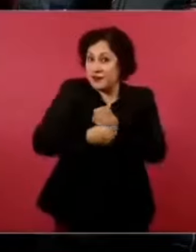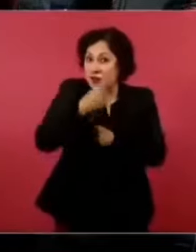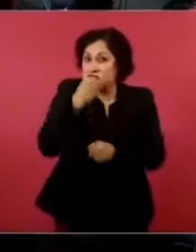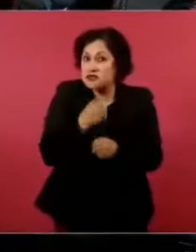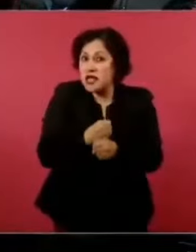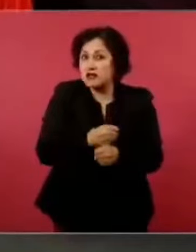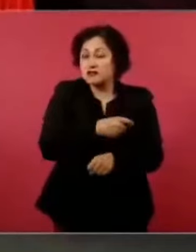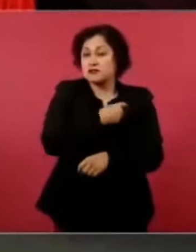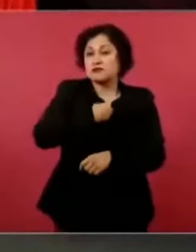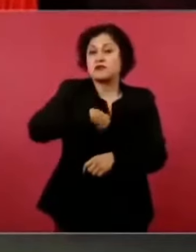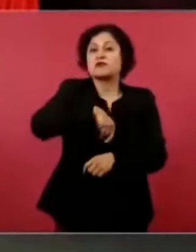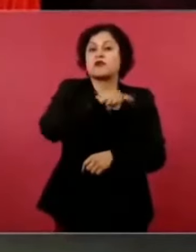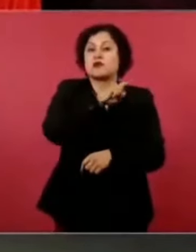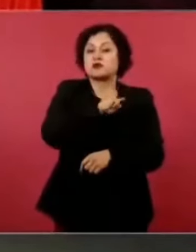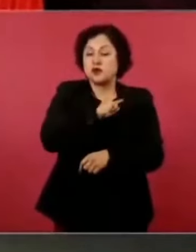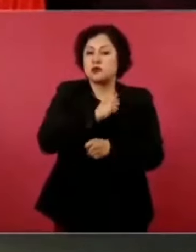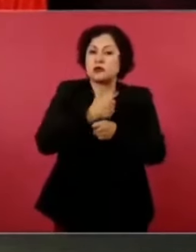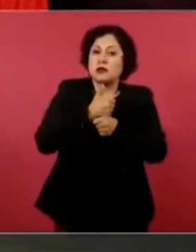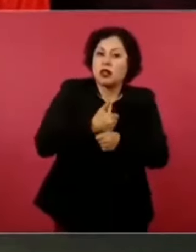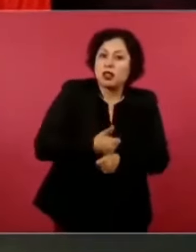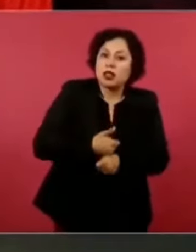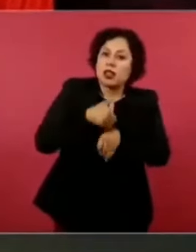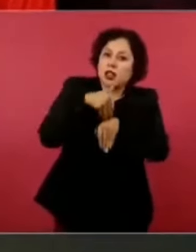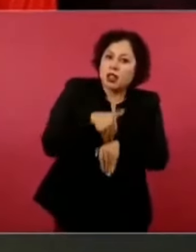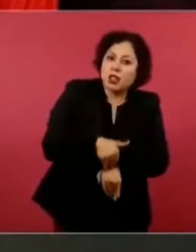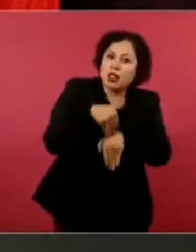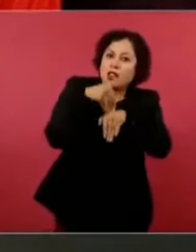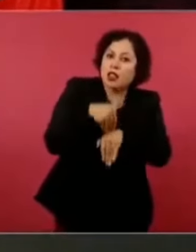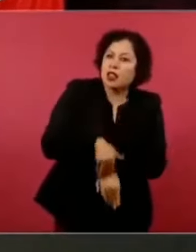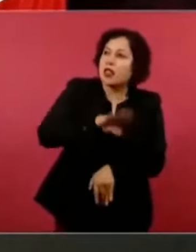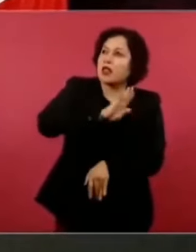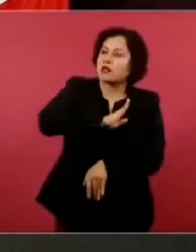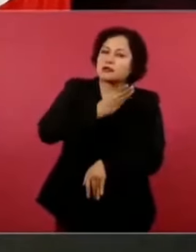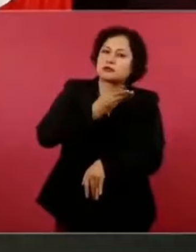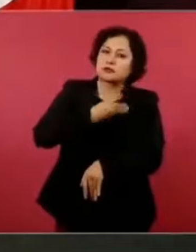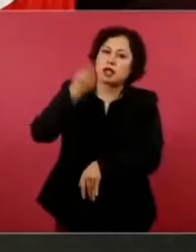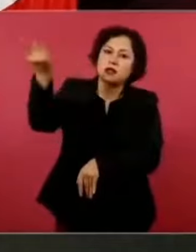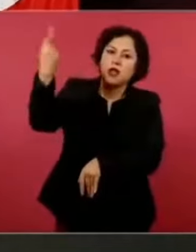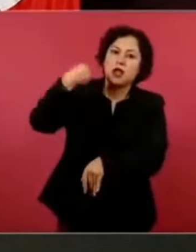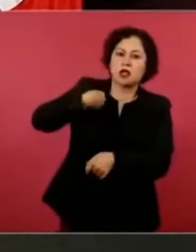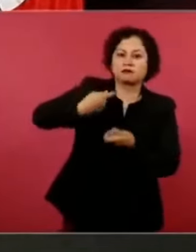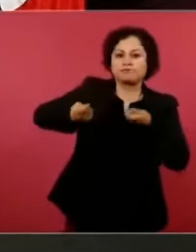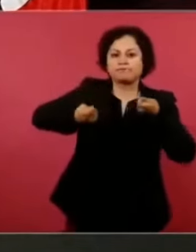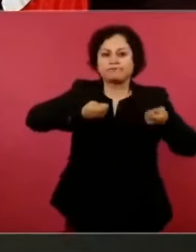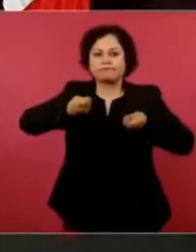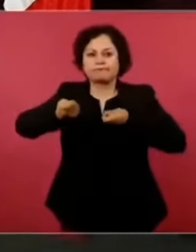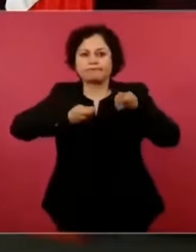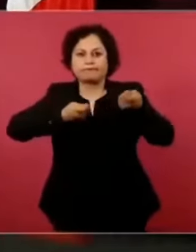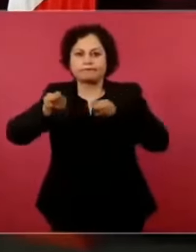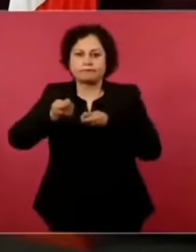de España, nunca vino a visitar a México un monarca, un rey.